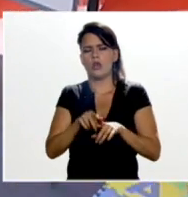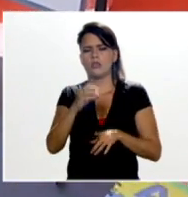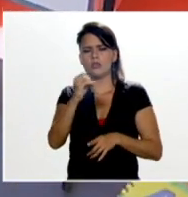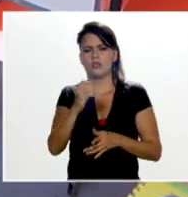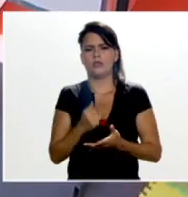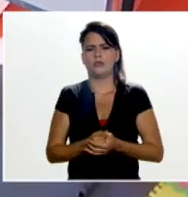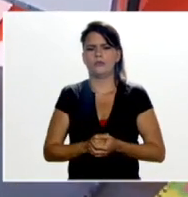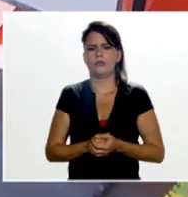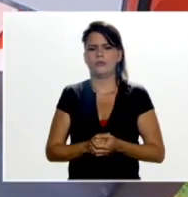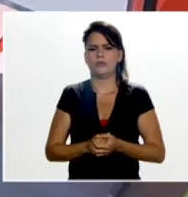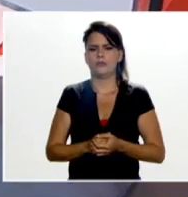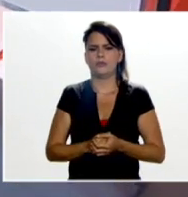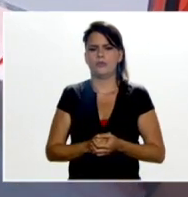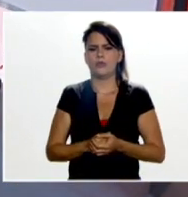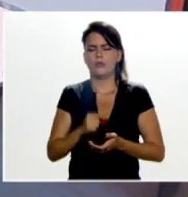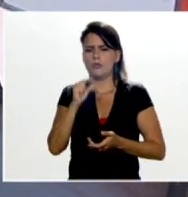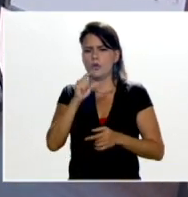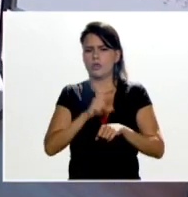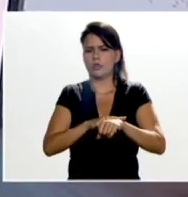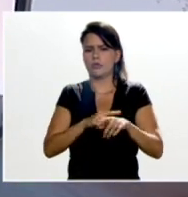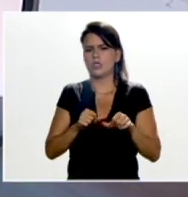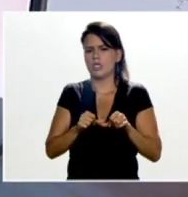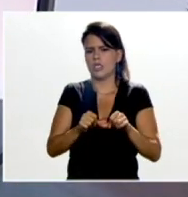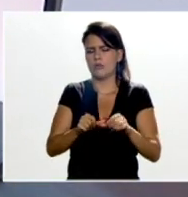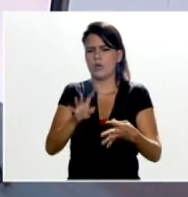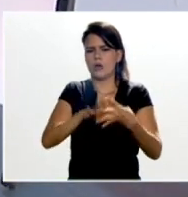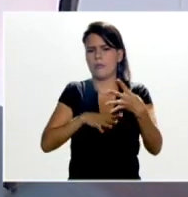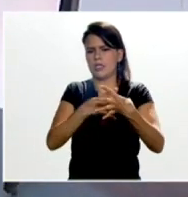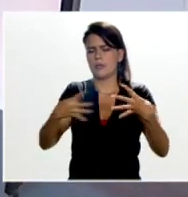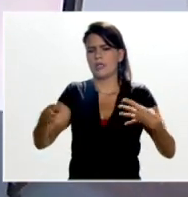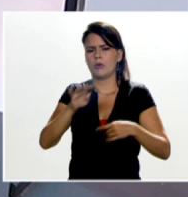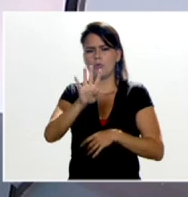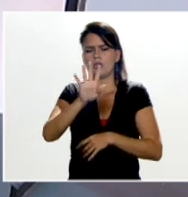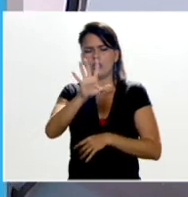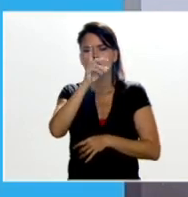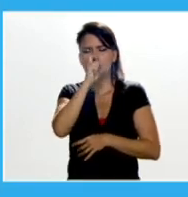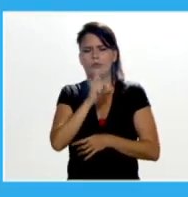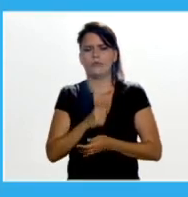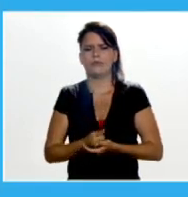En solo instante continuaremos con la matemática para cuarto y quinto año.